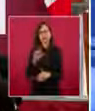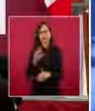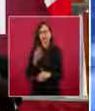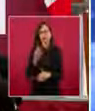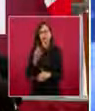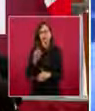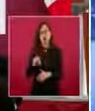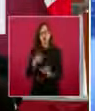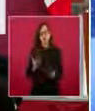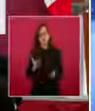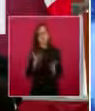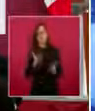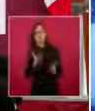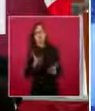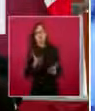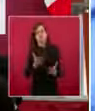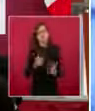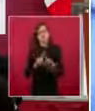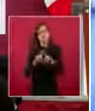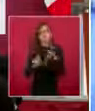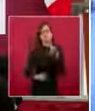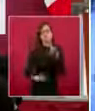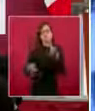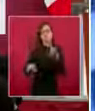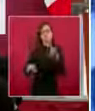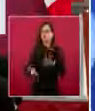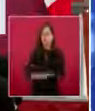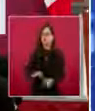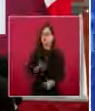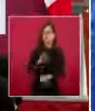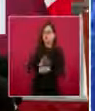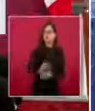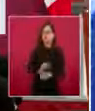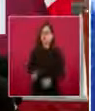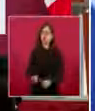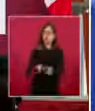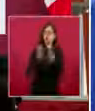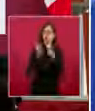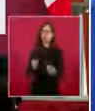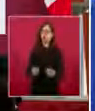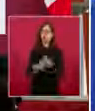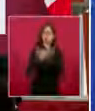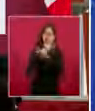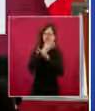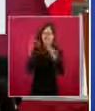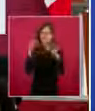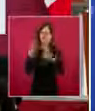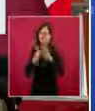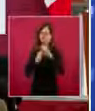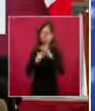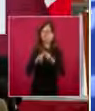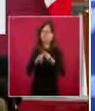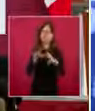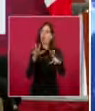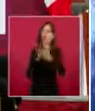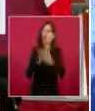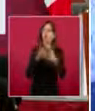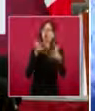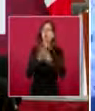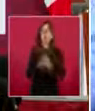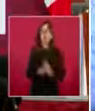resistente. La lógica política, como bien señalas, pues cuando había errores importantes presumía o